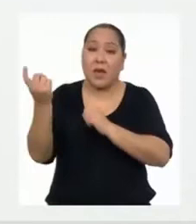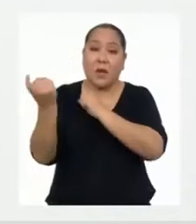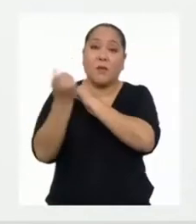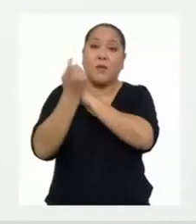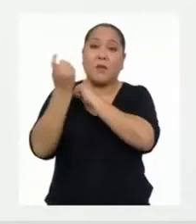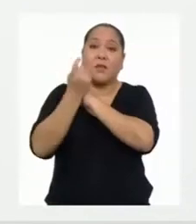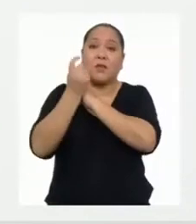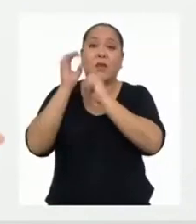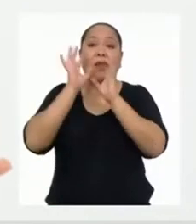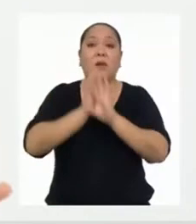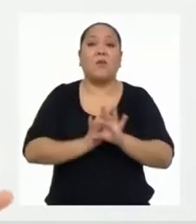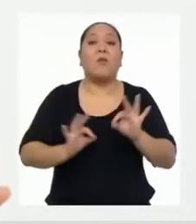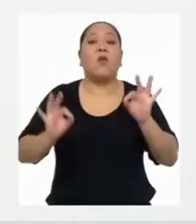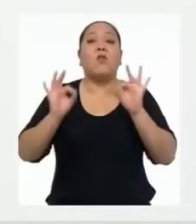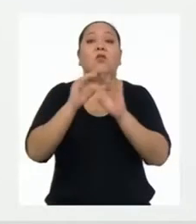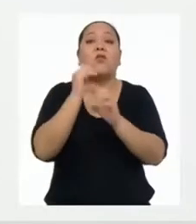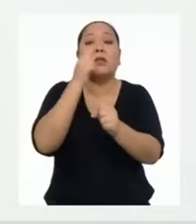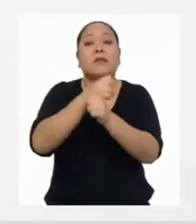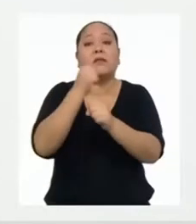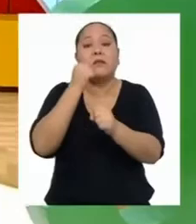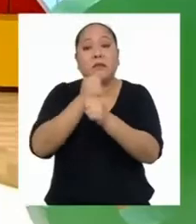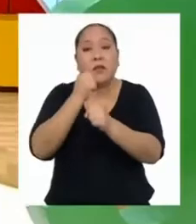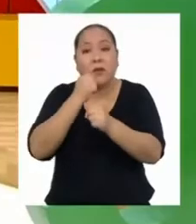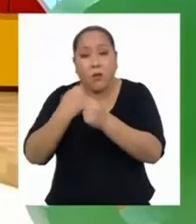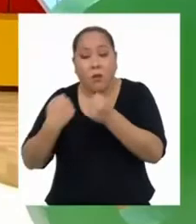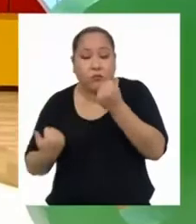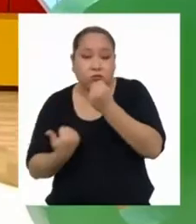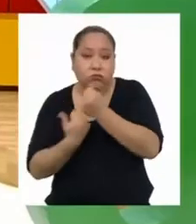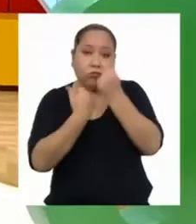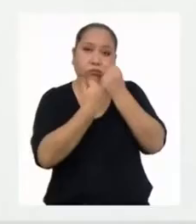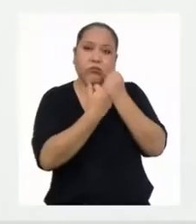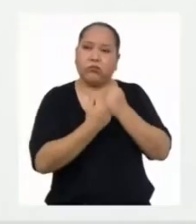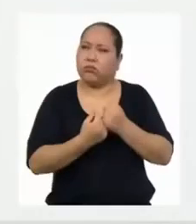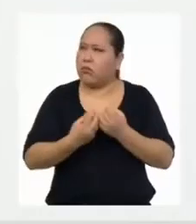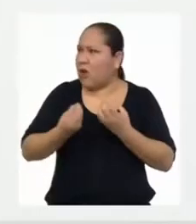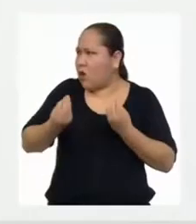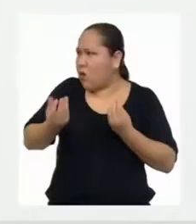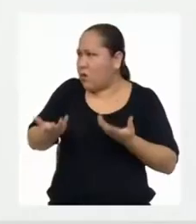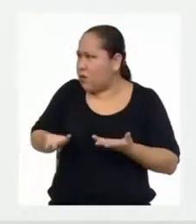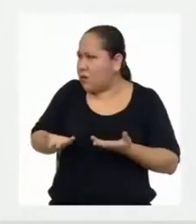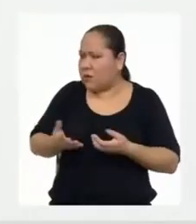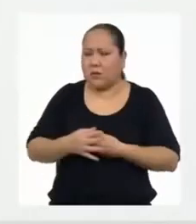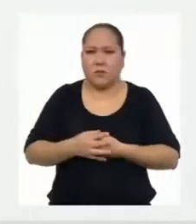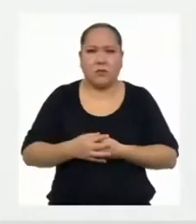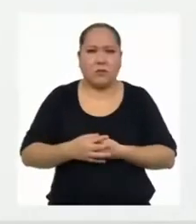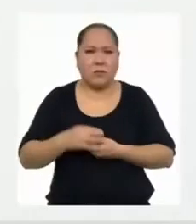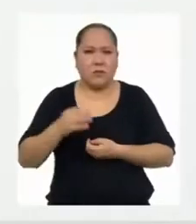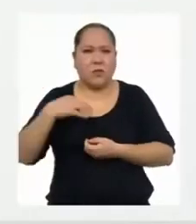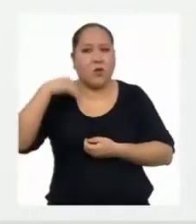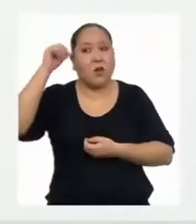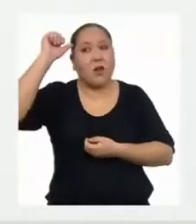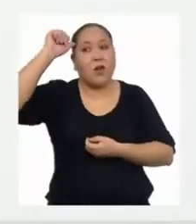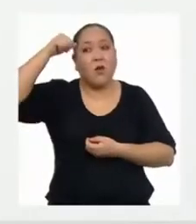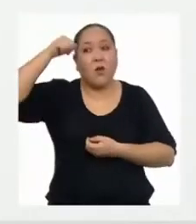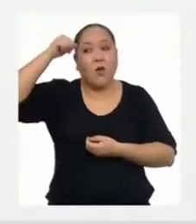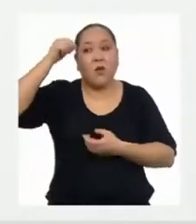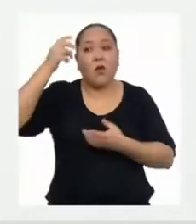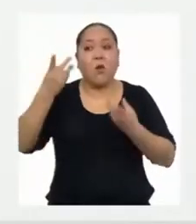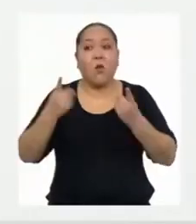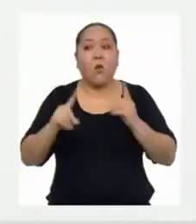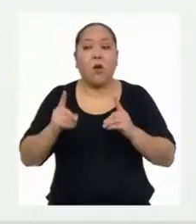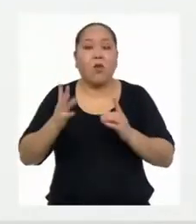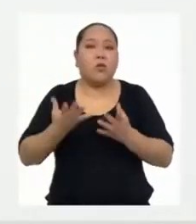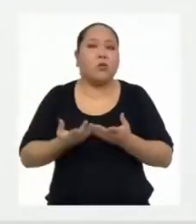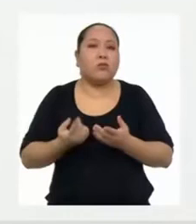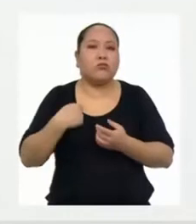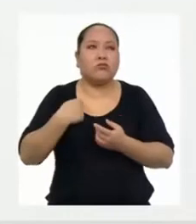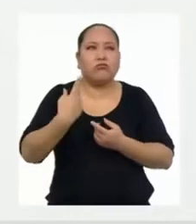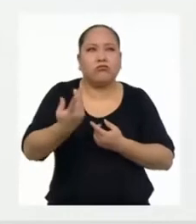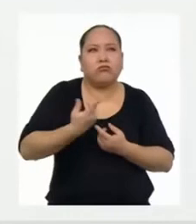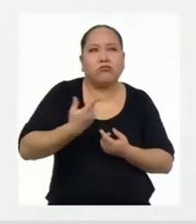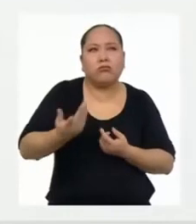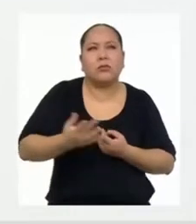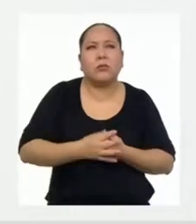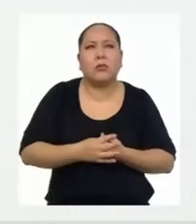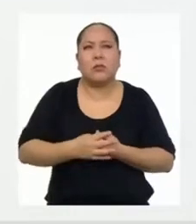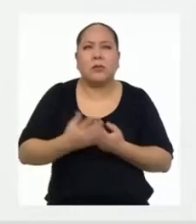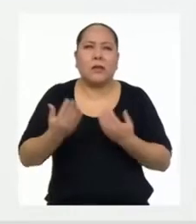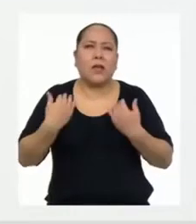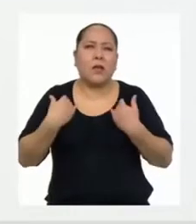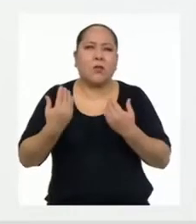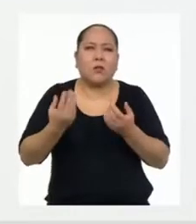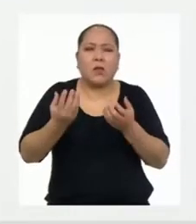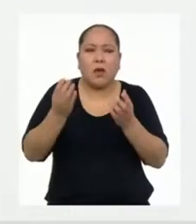importancia del trabajo colaborativo. ¿Cómo así? Me acuerdo que cuando teníamos que hacer alguna cosa como